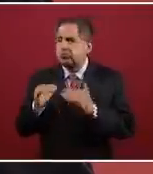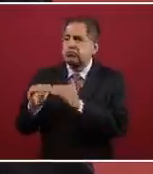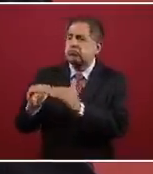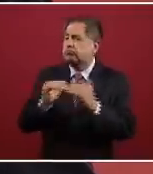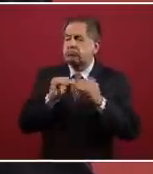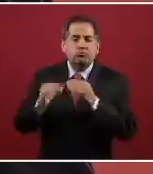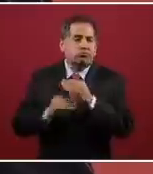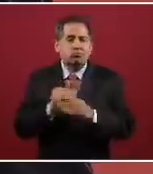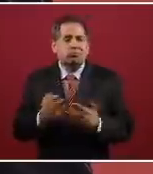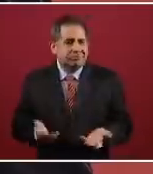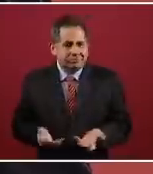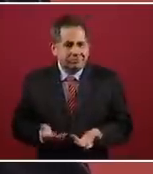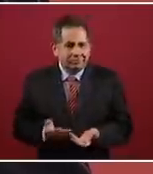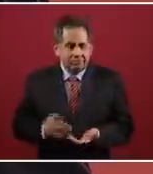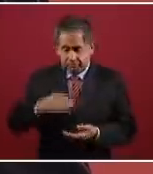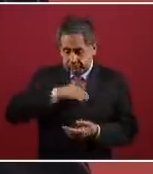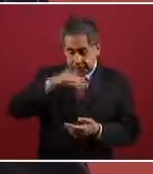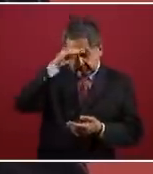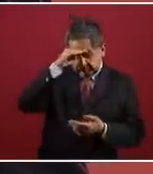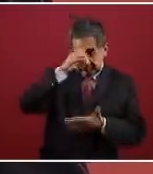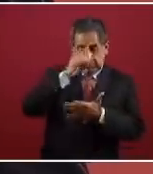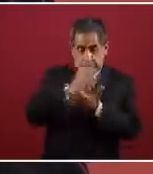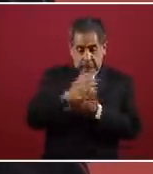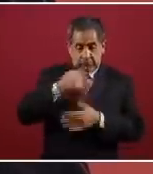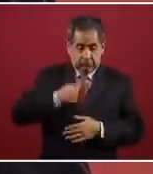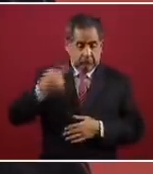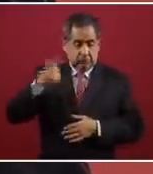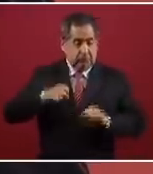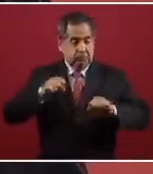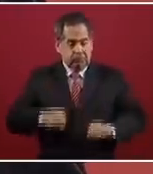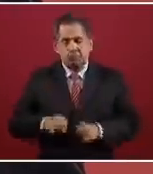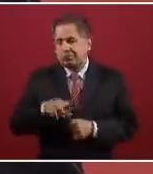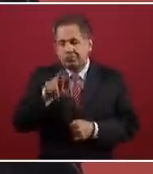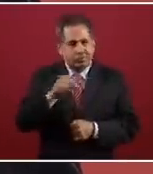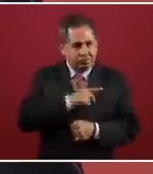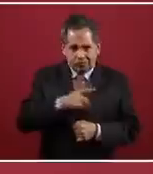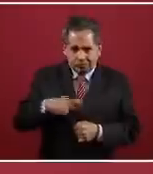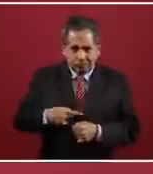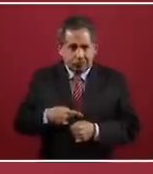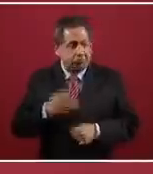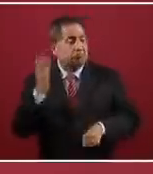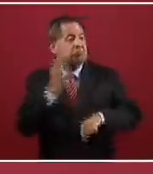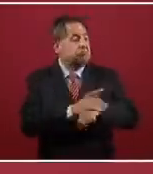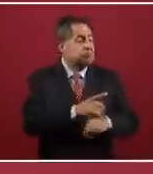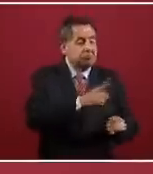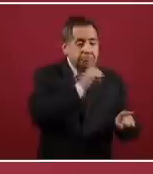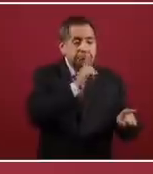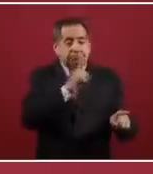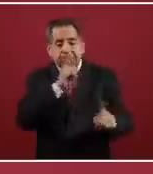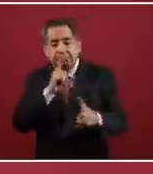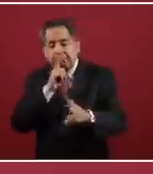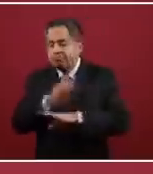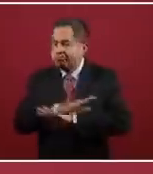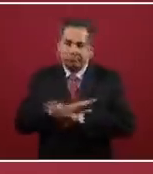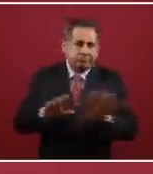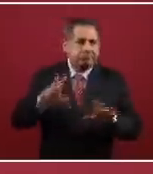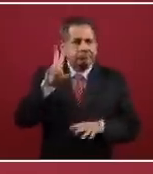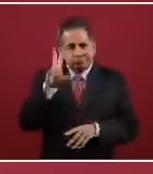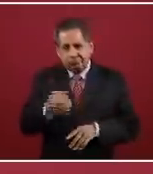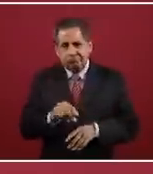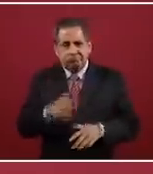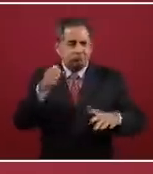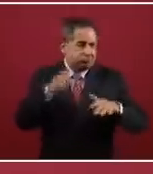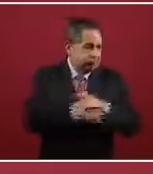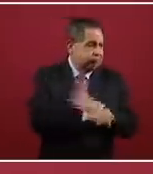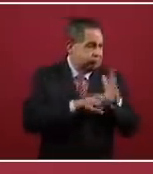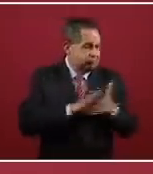No debe haber autoritarismo, no debe haber censura, no debe haber represión, no debe haber uso de